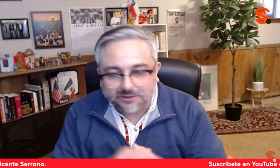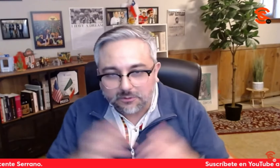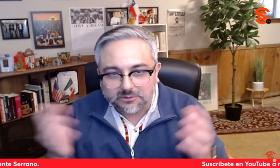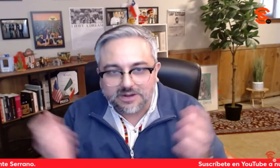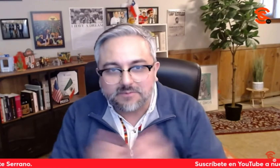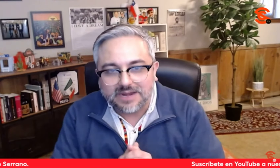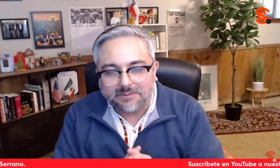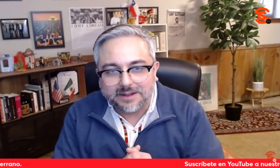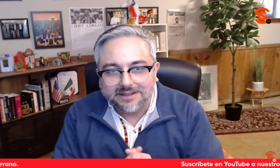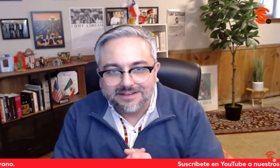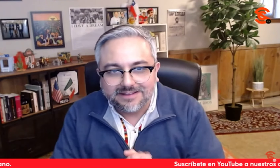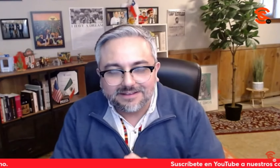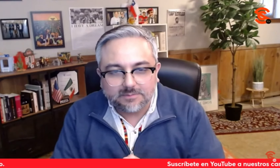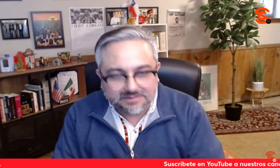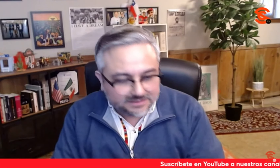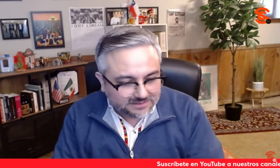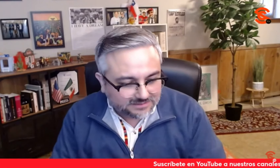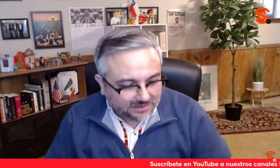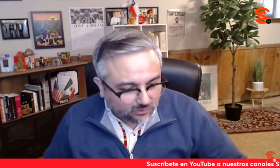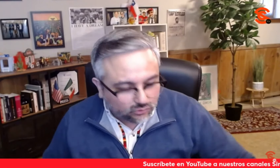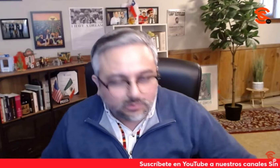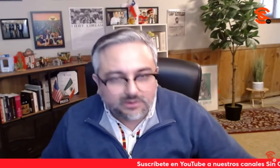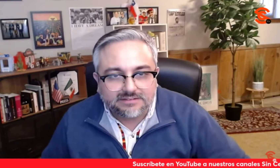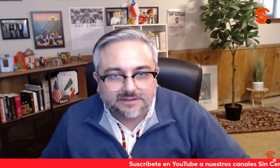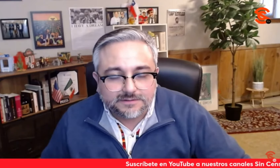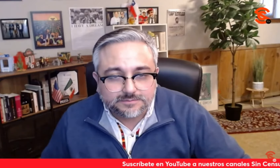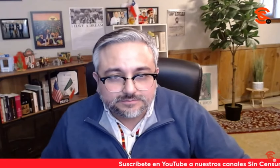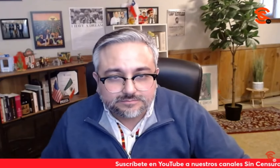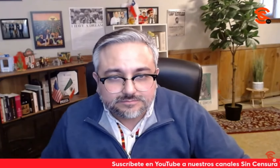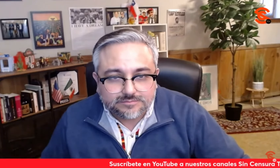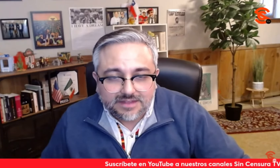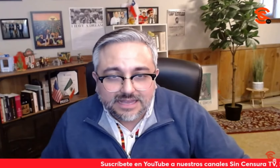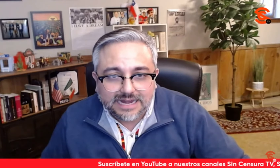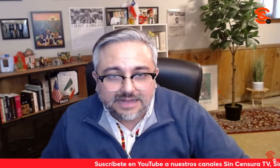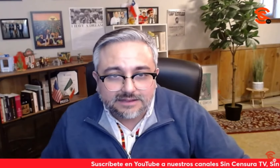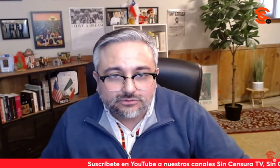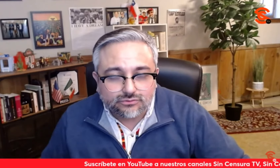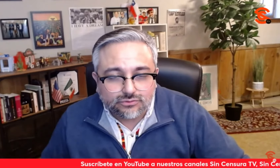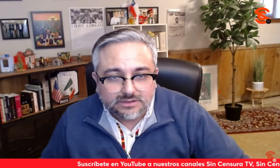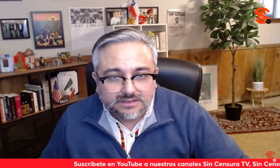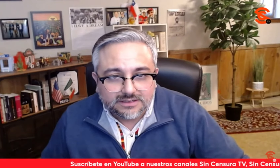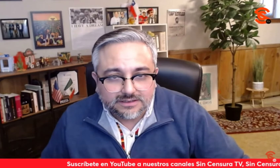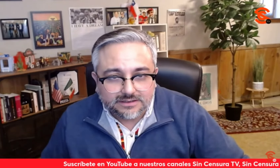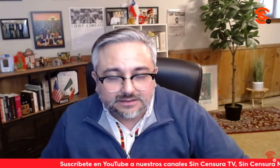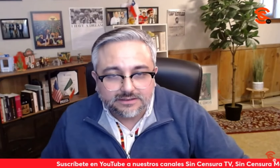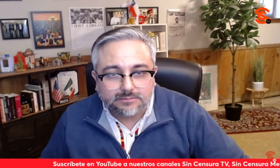ya que no nos dieron la palabra, Vicente Serrano tuvo que hacer gala de su